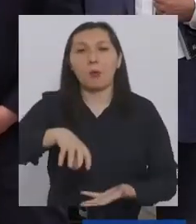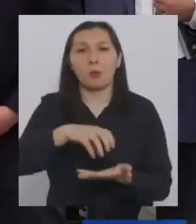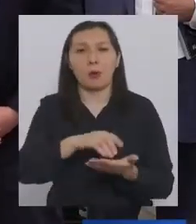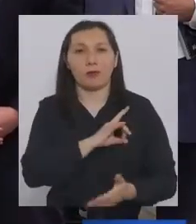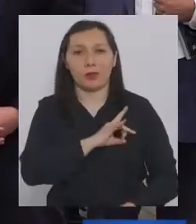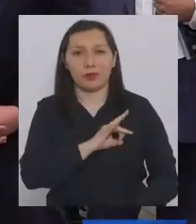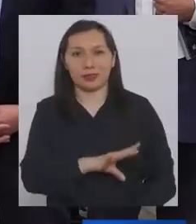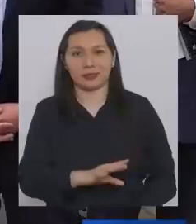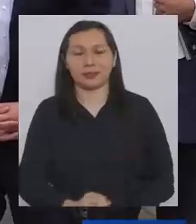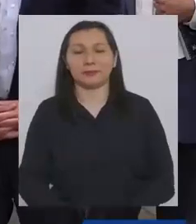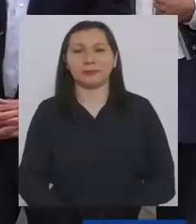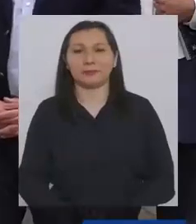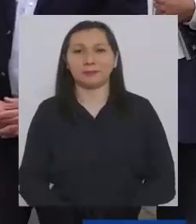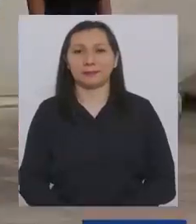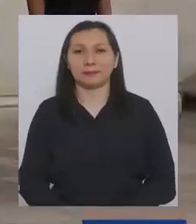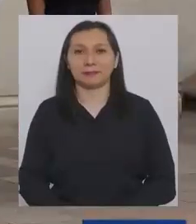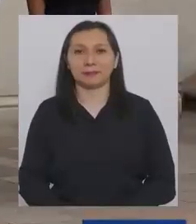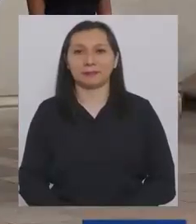Chile.